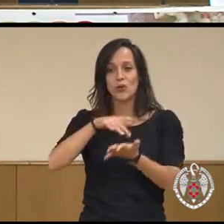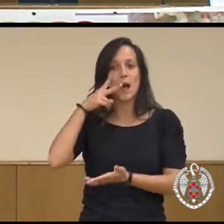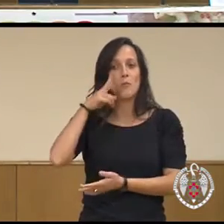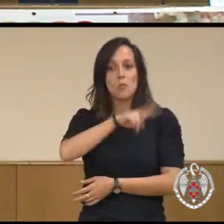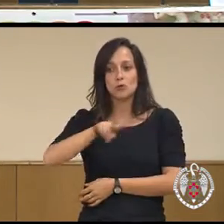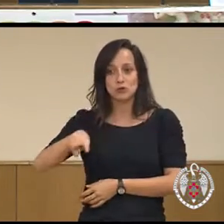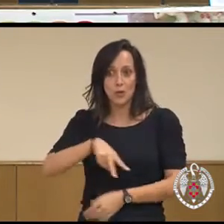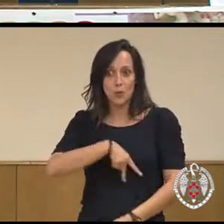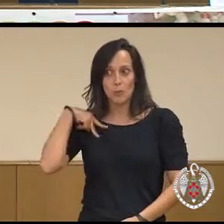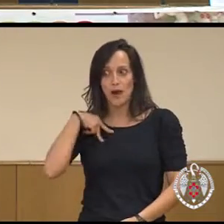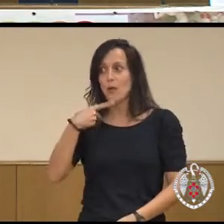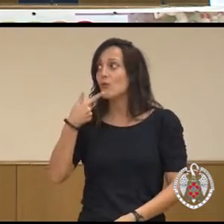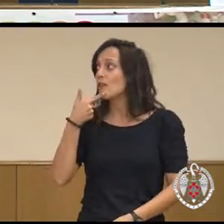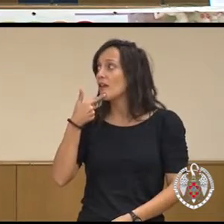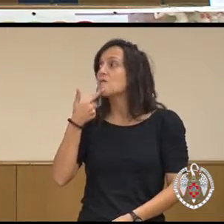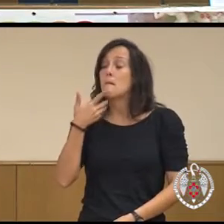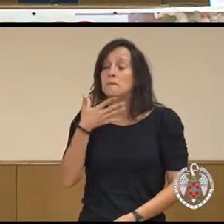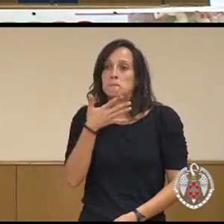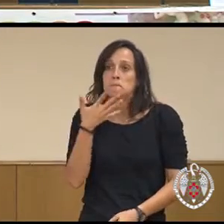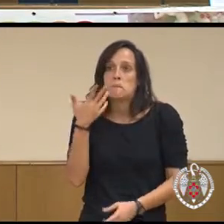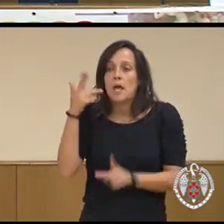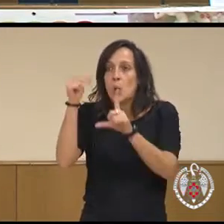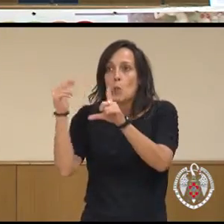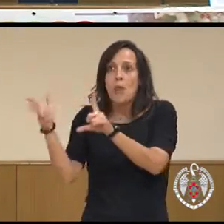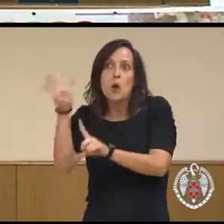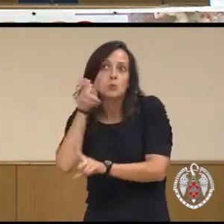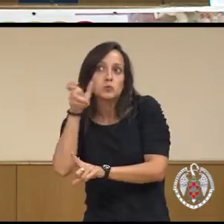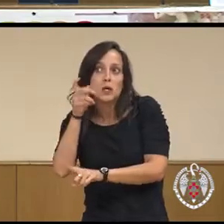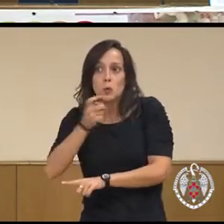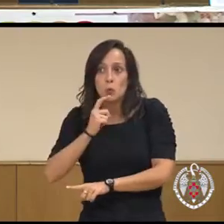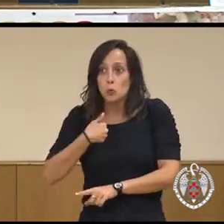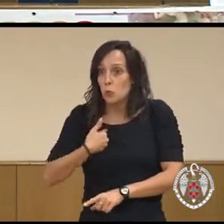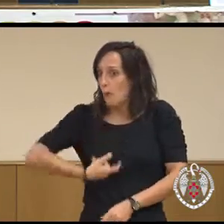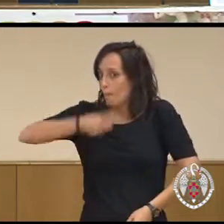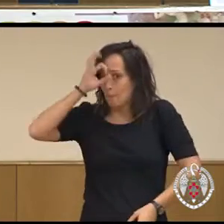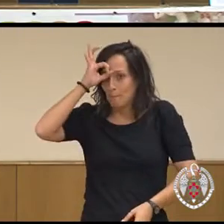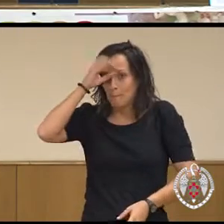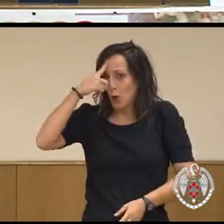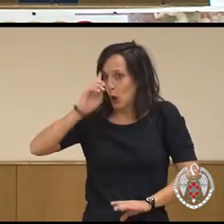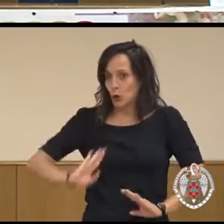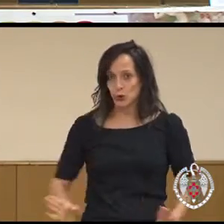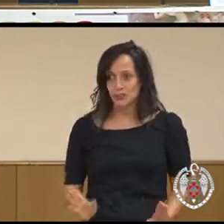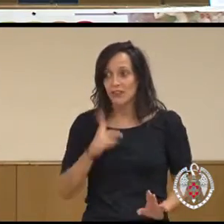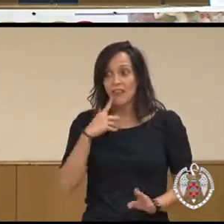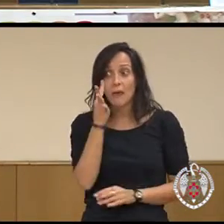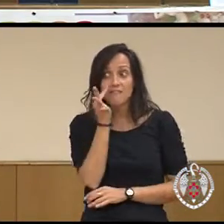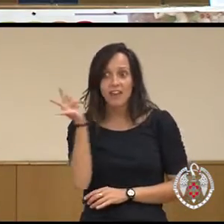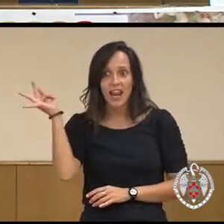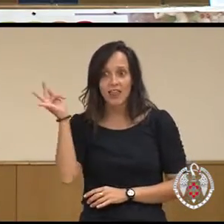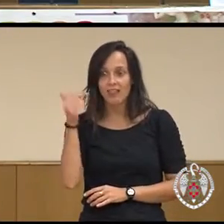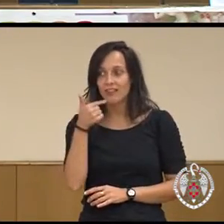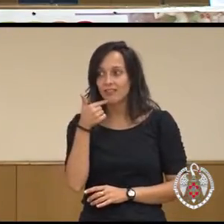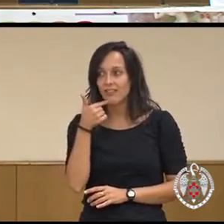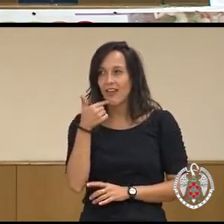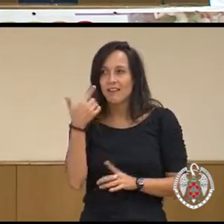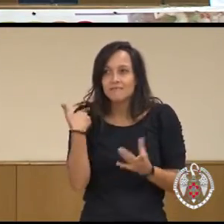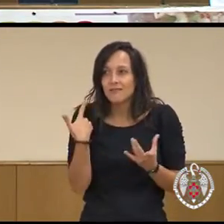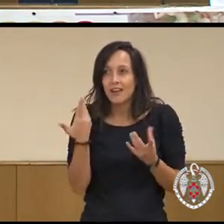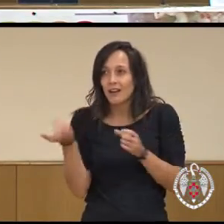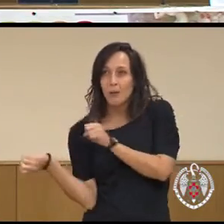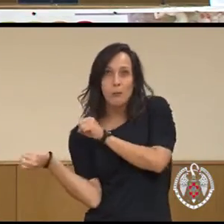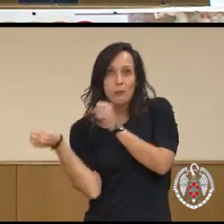cuadros porque creo que esto no se puede hacer, menos con Velázquez, que es el pintor de la pura visualidad y que pintó lo que solo se